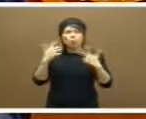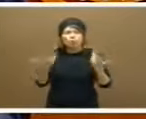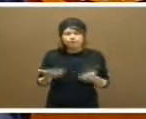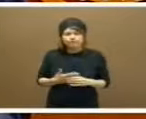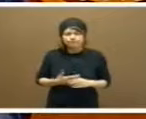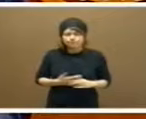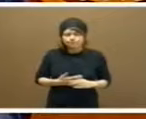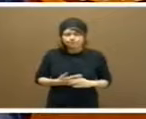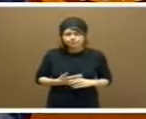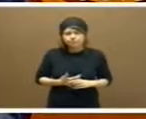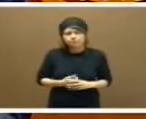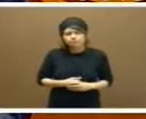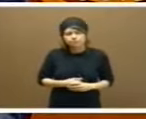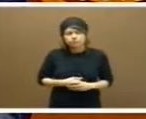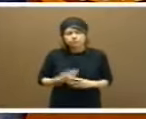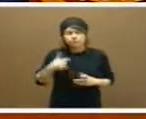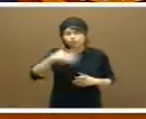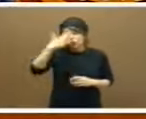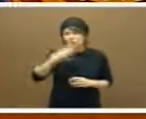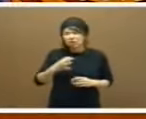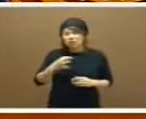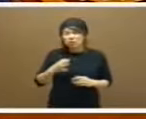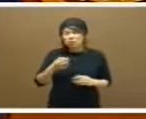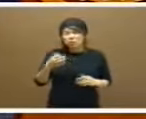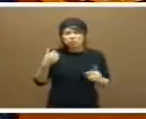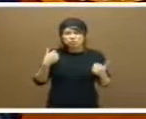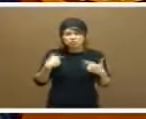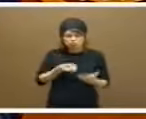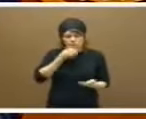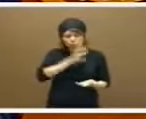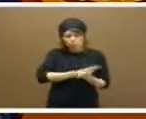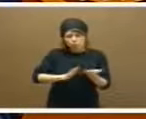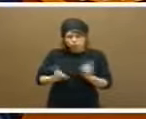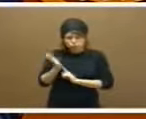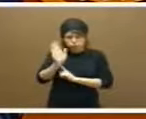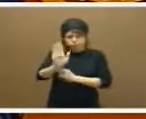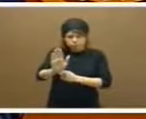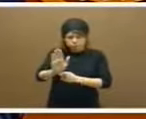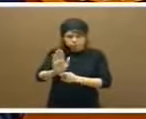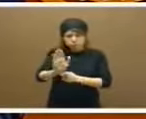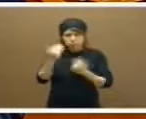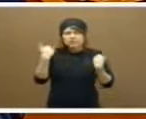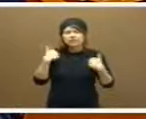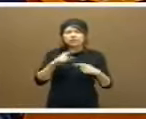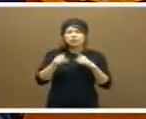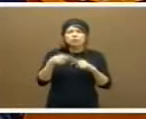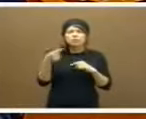siguiente. Yo creo que cuando se trae la propuesta de impulso después